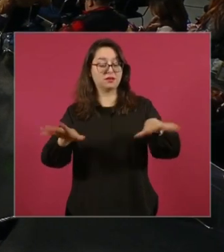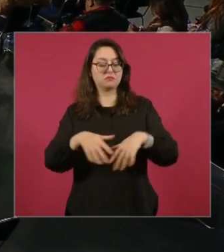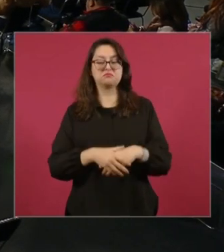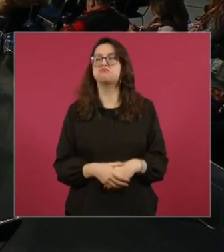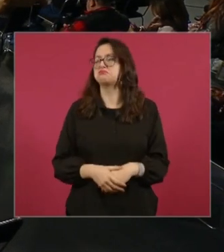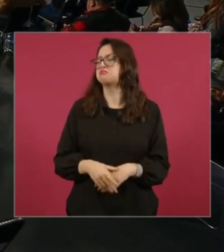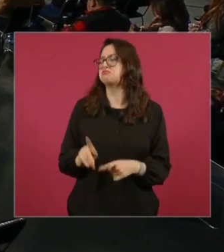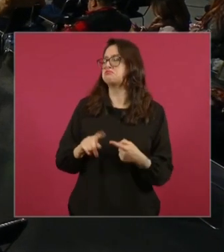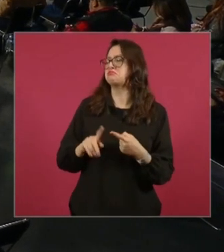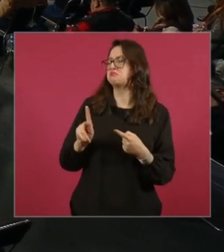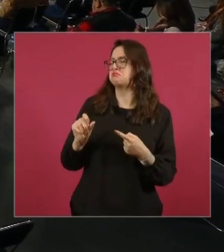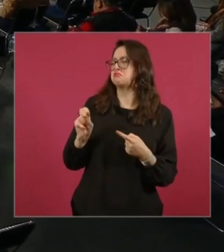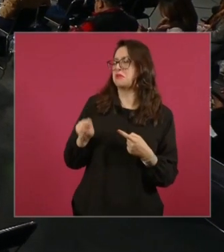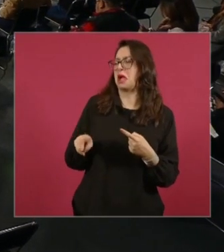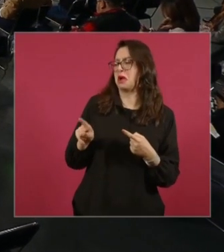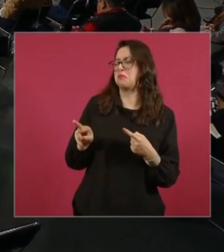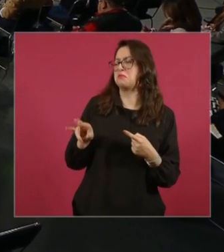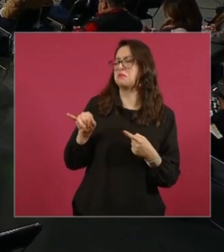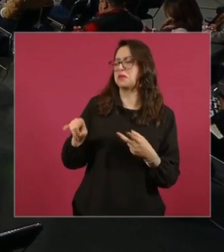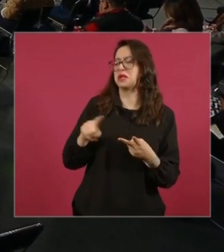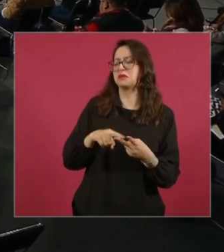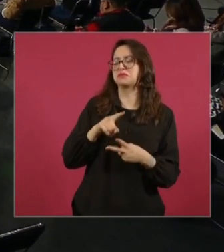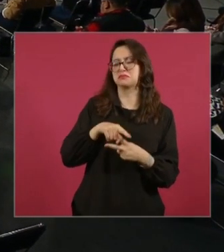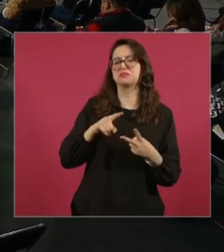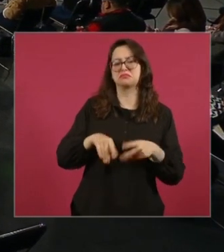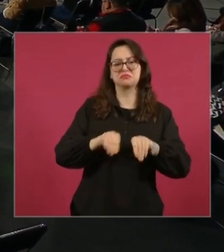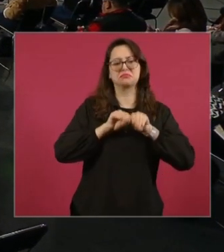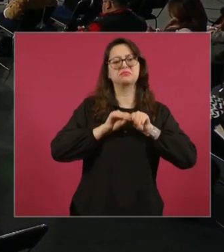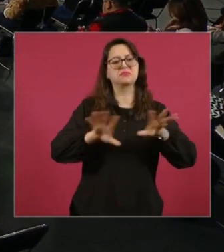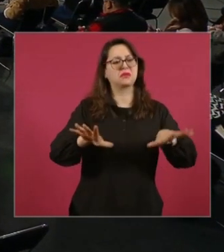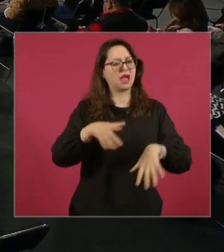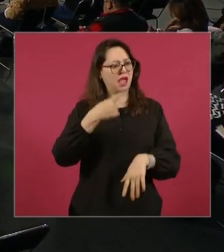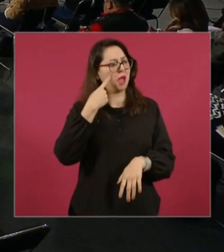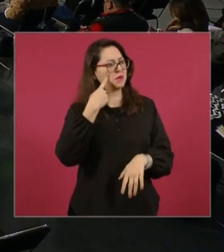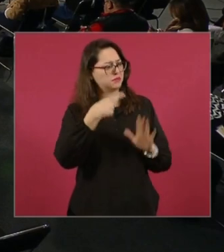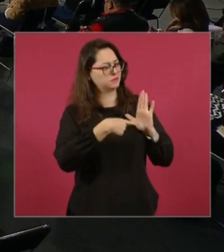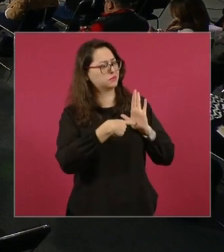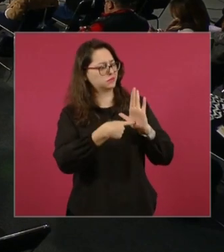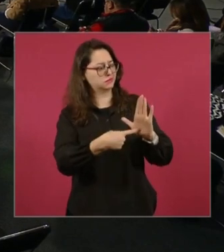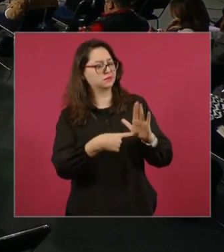Del PAN, de gasolinas. Ahorita. ¿Por qué no los pones?